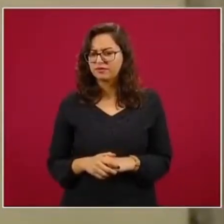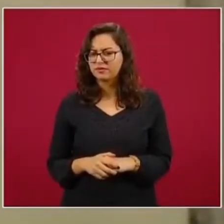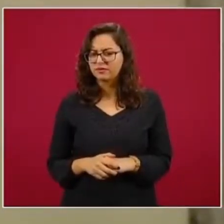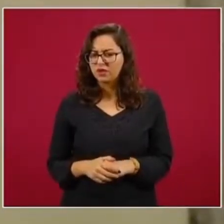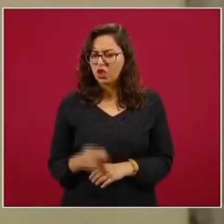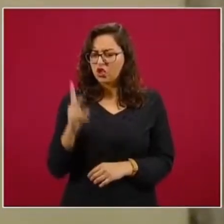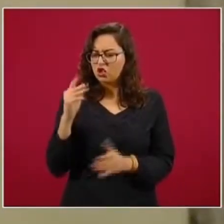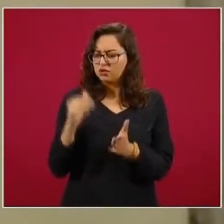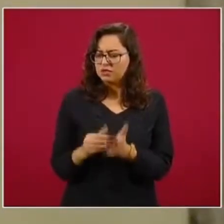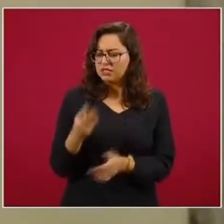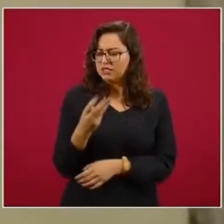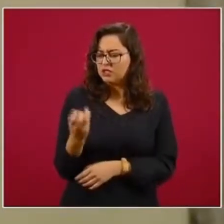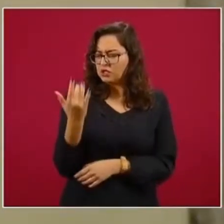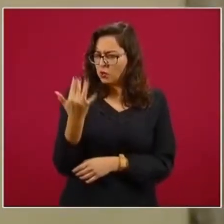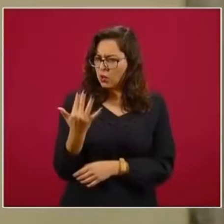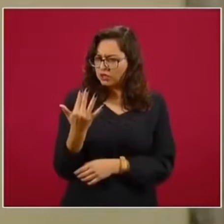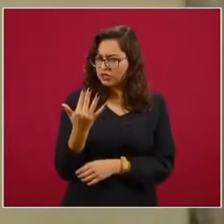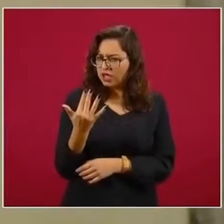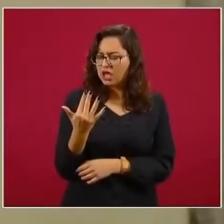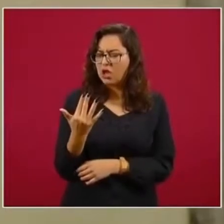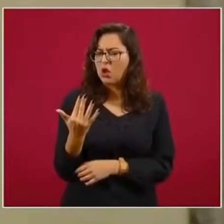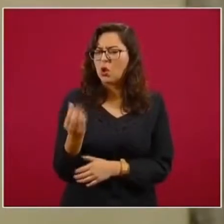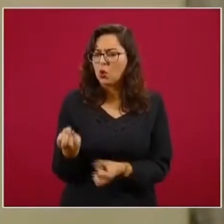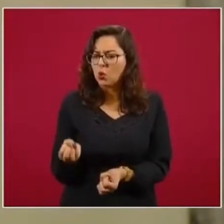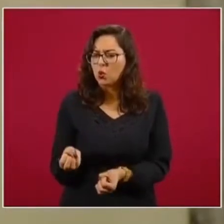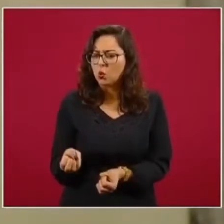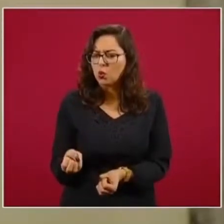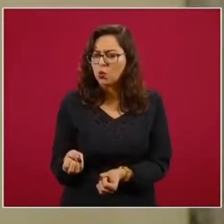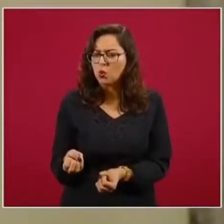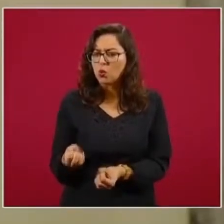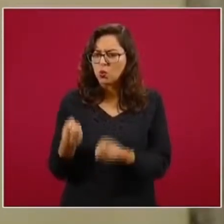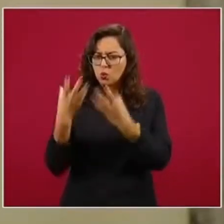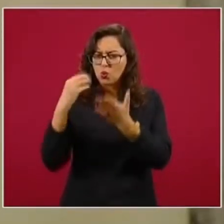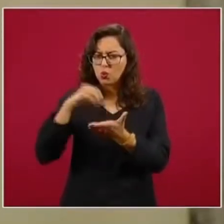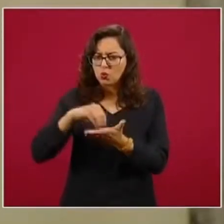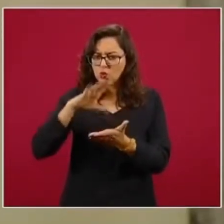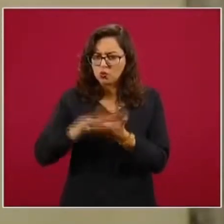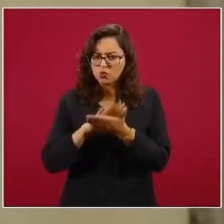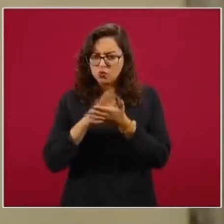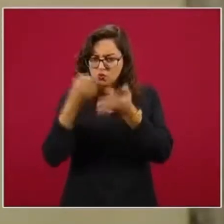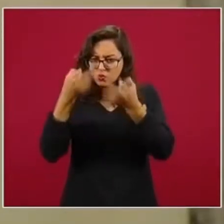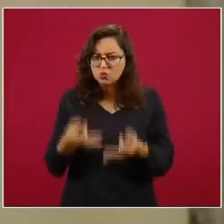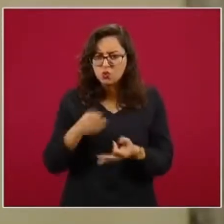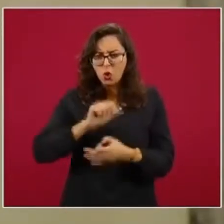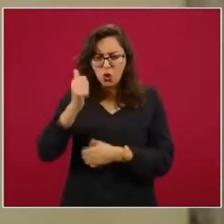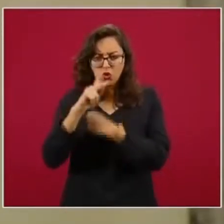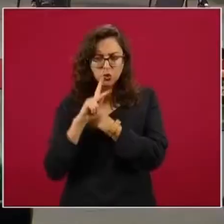estos 2.350 tienen registro de operaciones de comercio exterior?